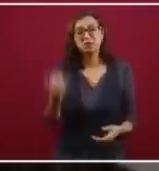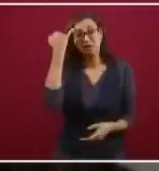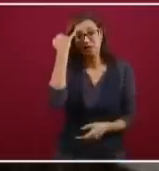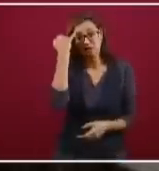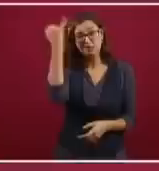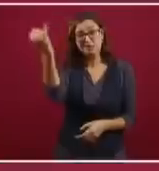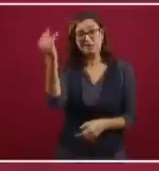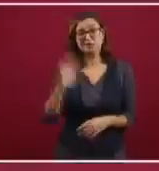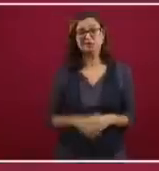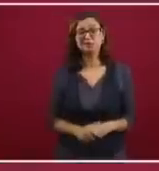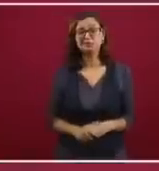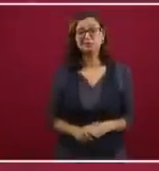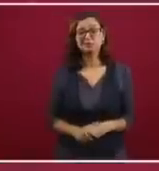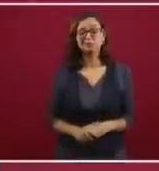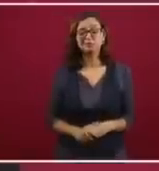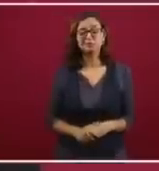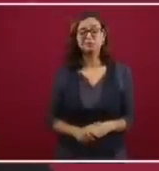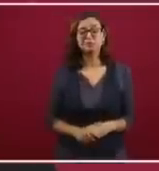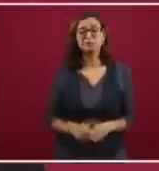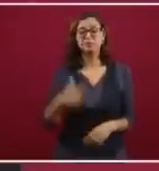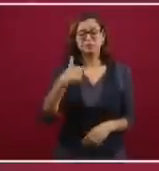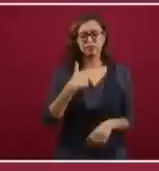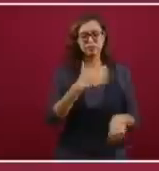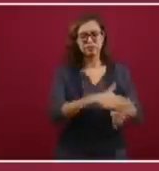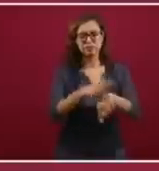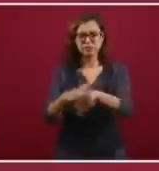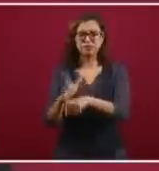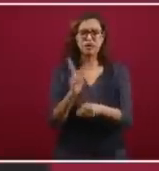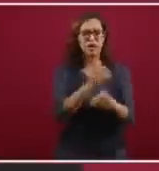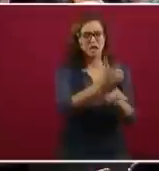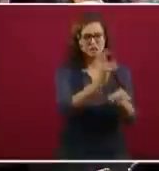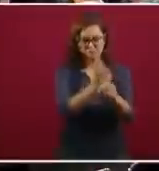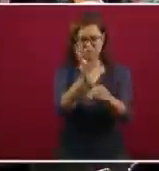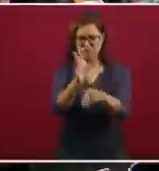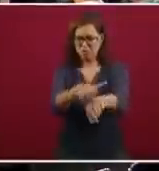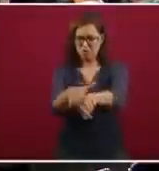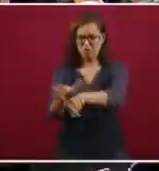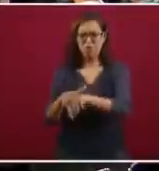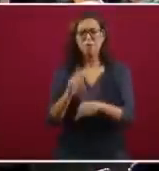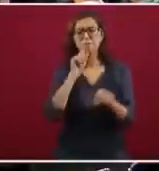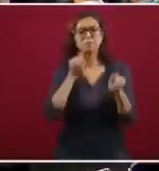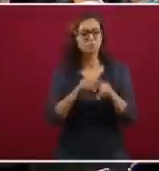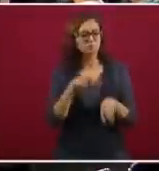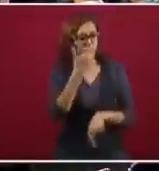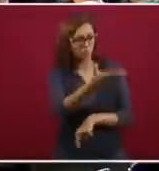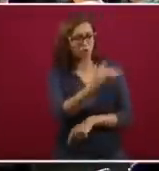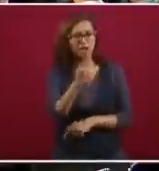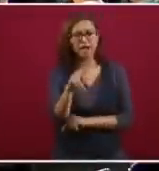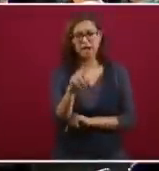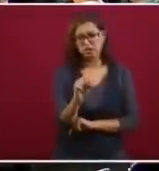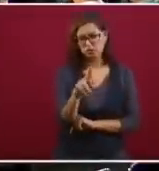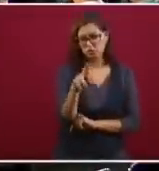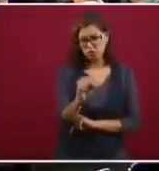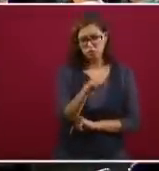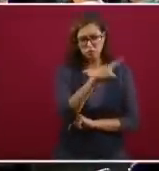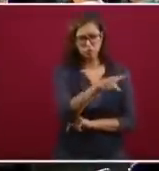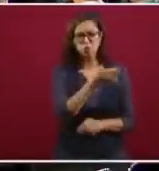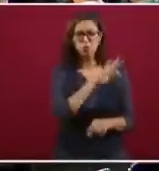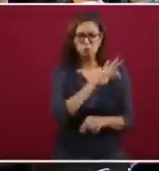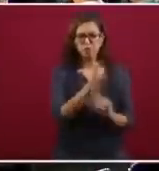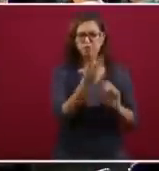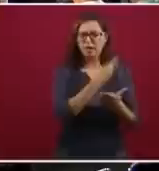Imagínense, yo les invito y le pido a Jesús que les